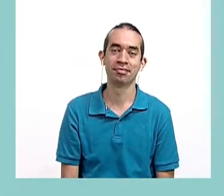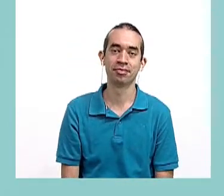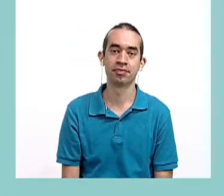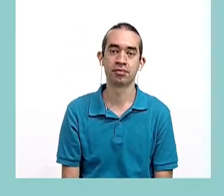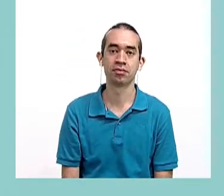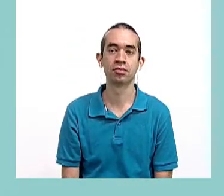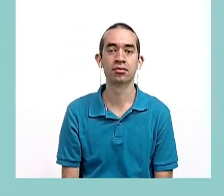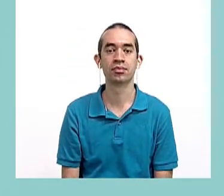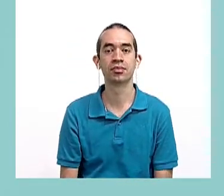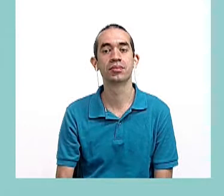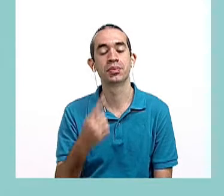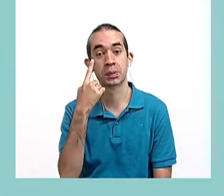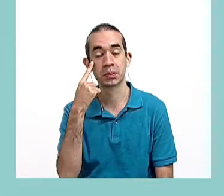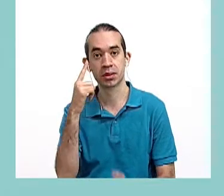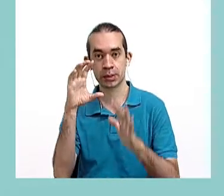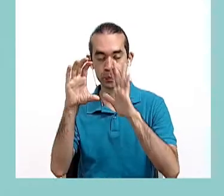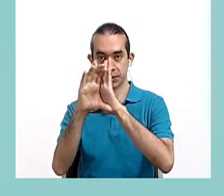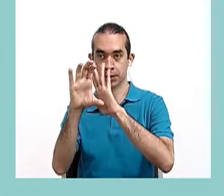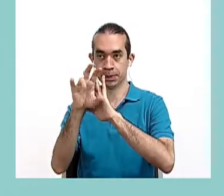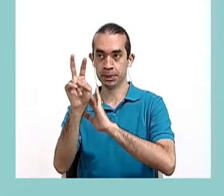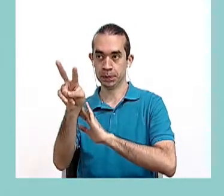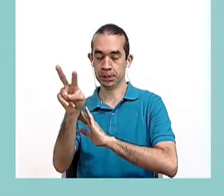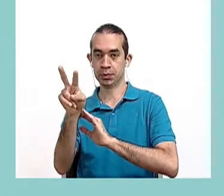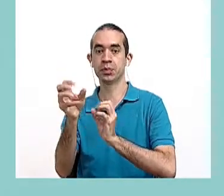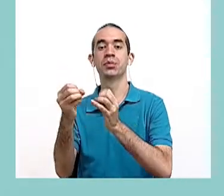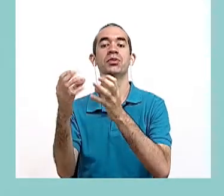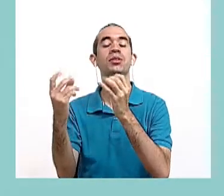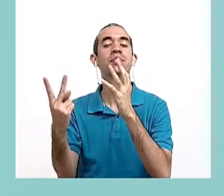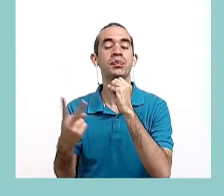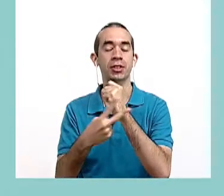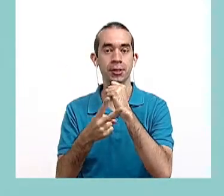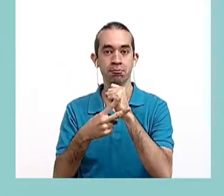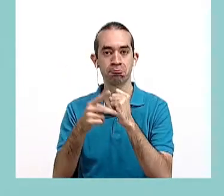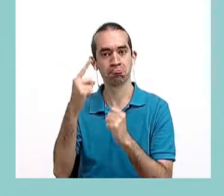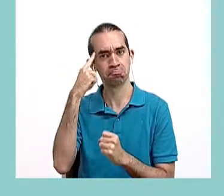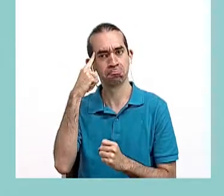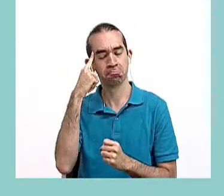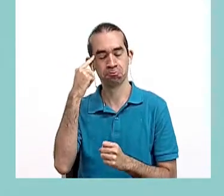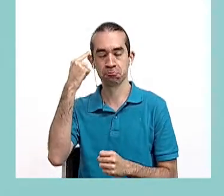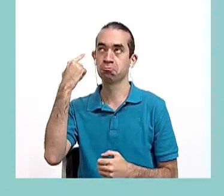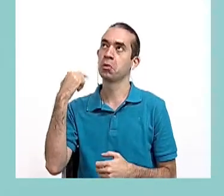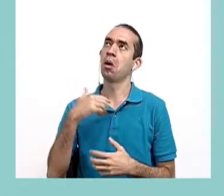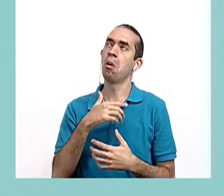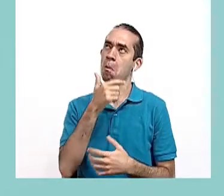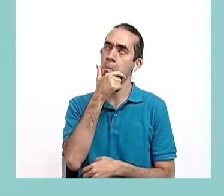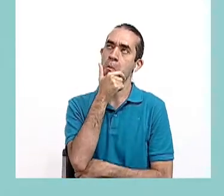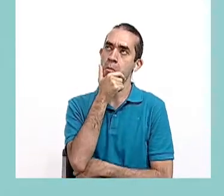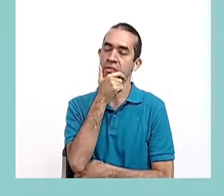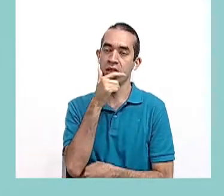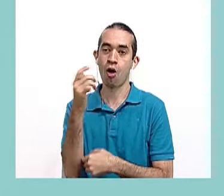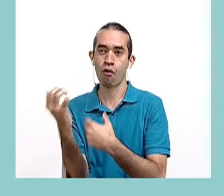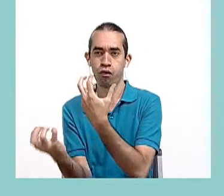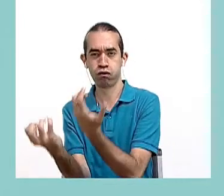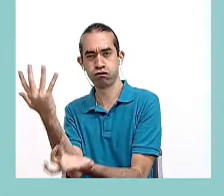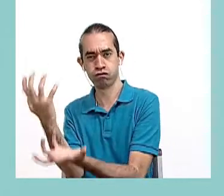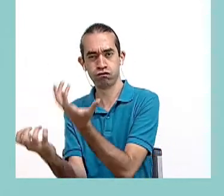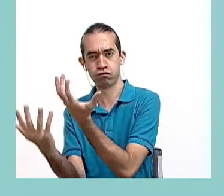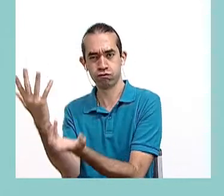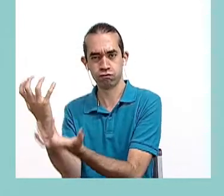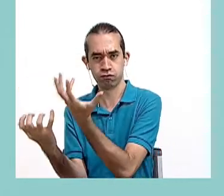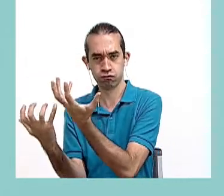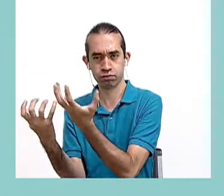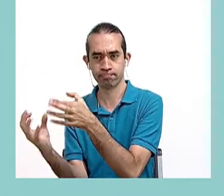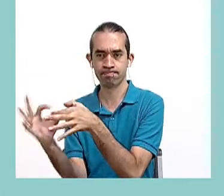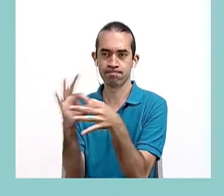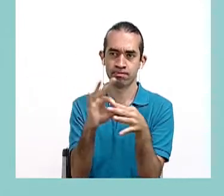Y usamos esa imagen porque muchas veces asociamos en nuestro pensamiento el fuego con